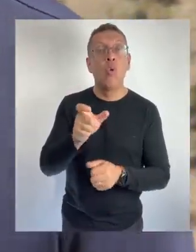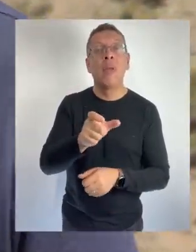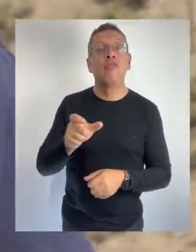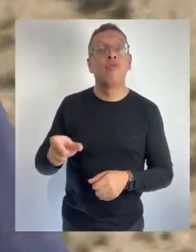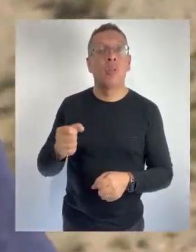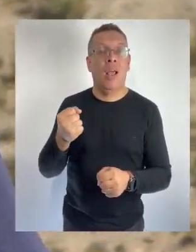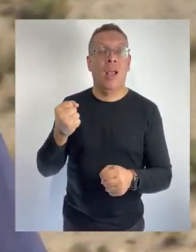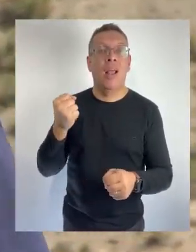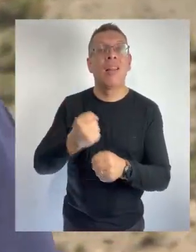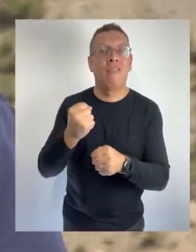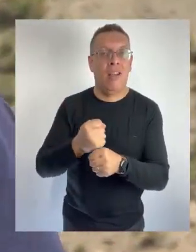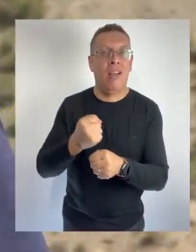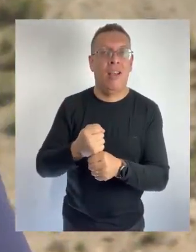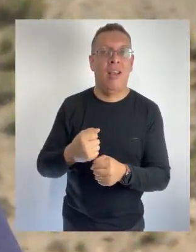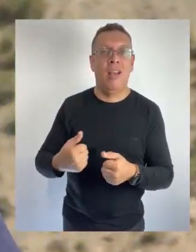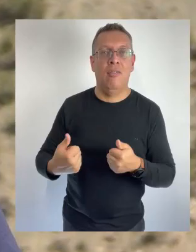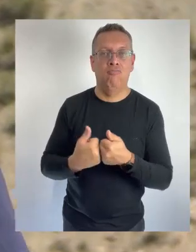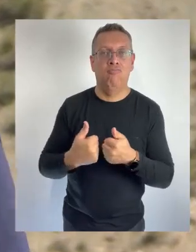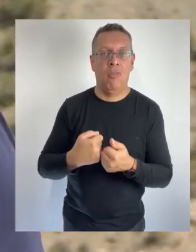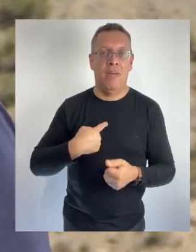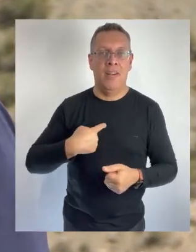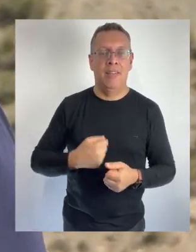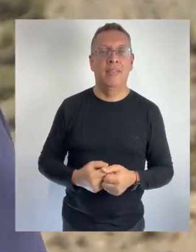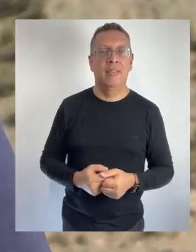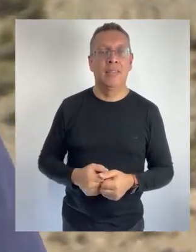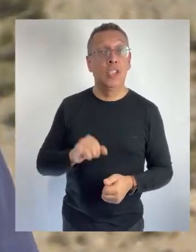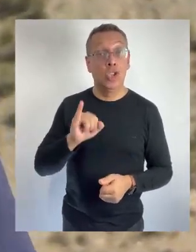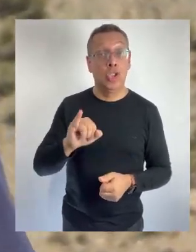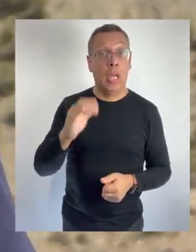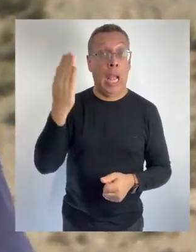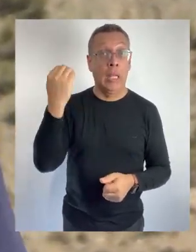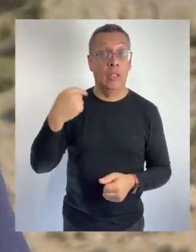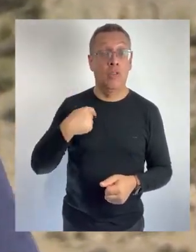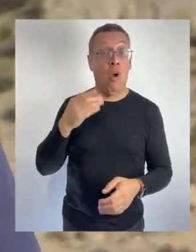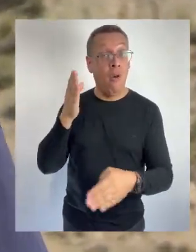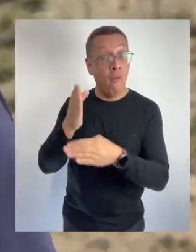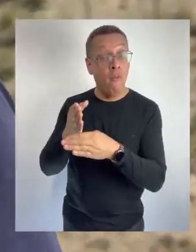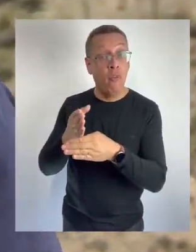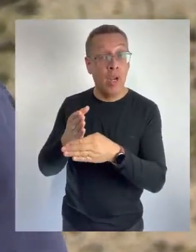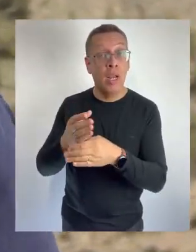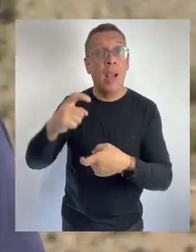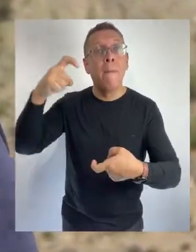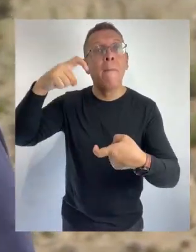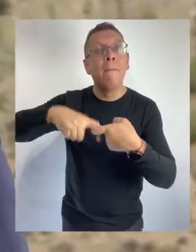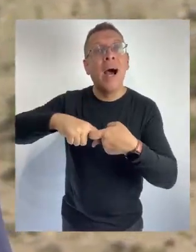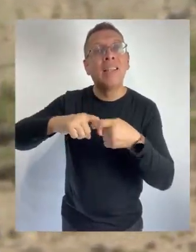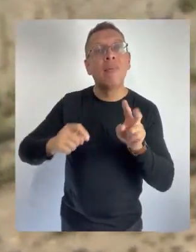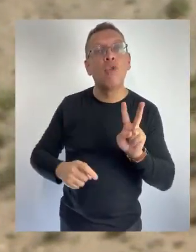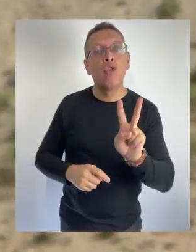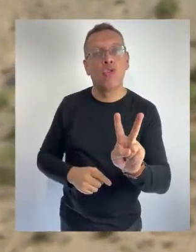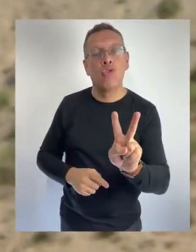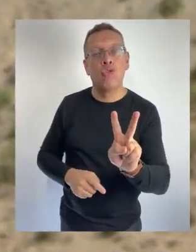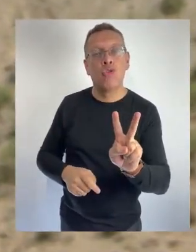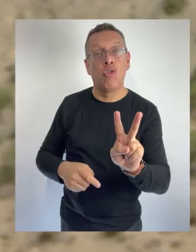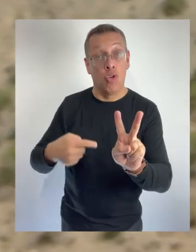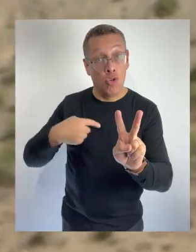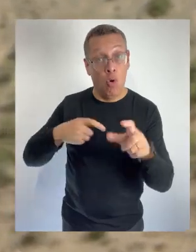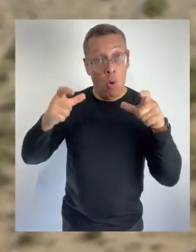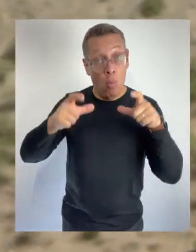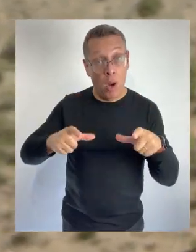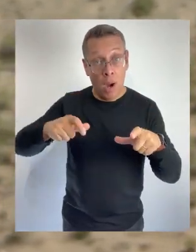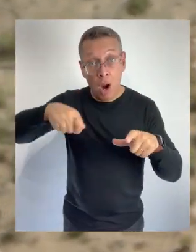Y la otra vez yo fui a un matrimonio, ahí lo conocí, y Oliver hizo una comida espectacular, y yo pregunté quién era el chef, porque a mí me